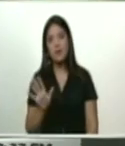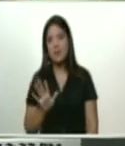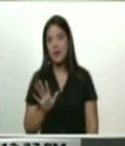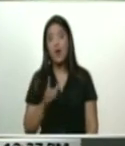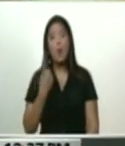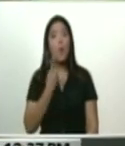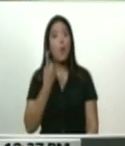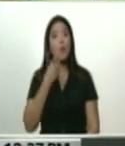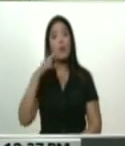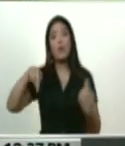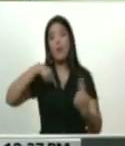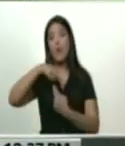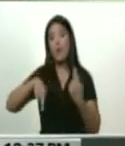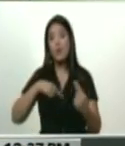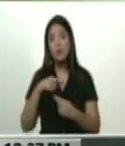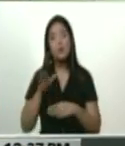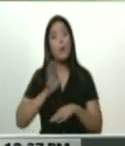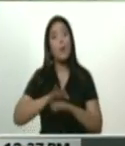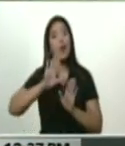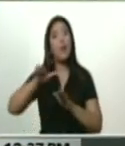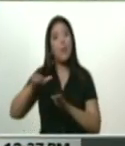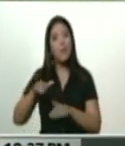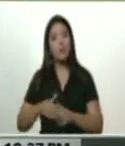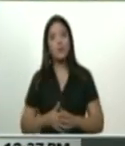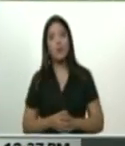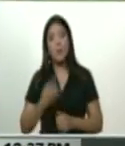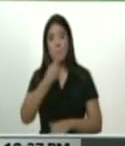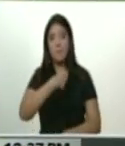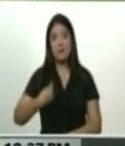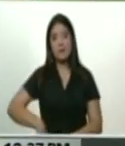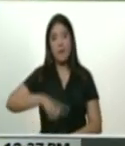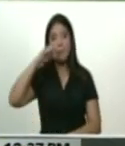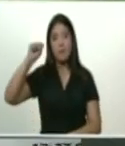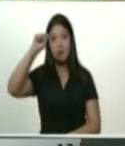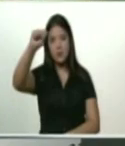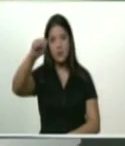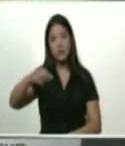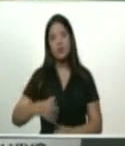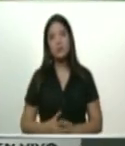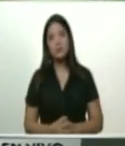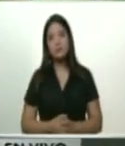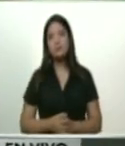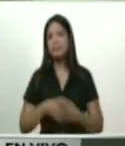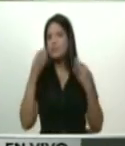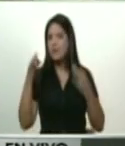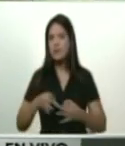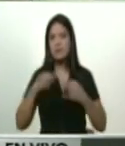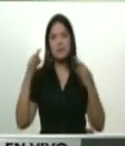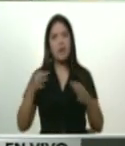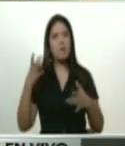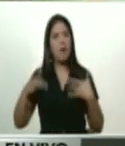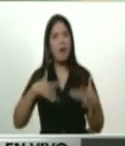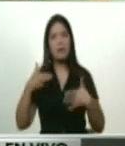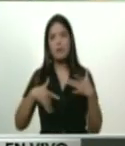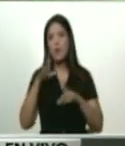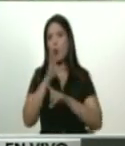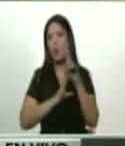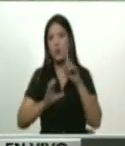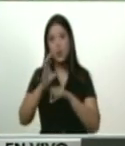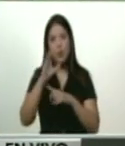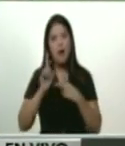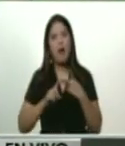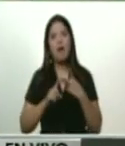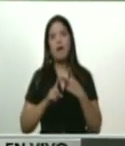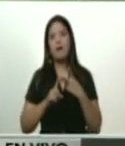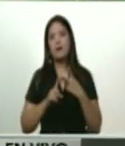en Revolución, gracias al apoyo que el presidente Nicolás Maduro da de forma permanente a las actividades culturales,